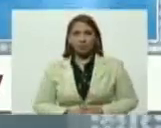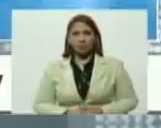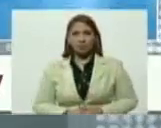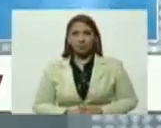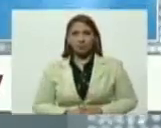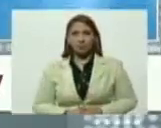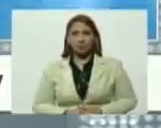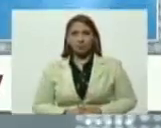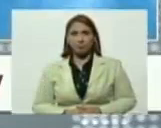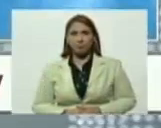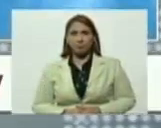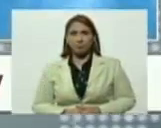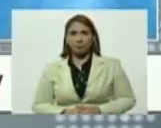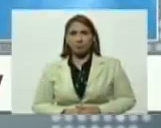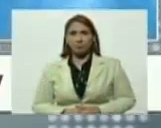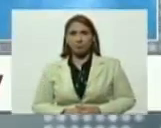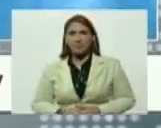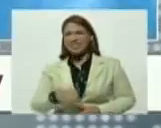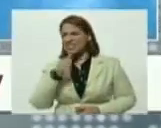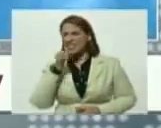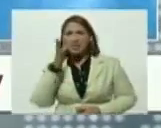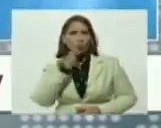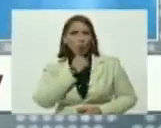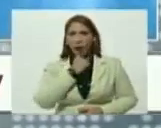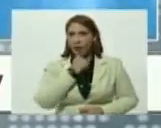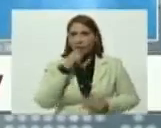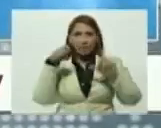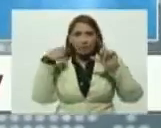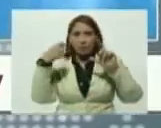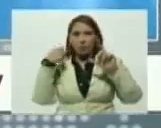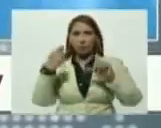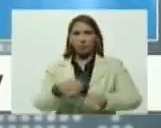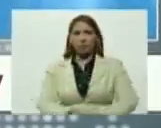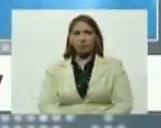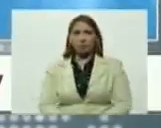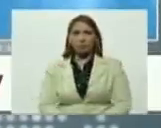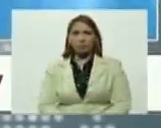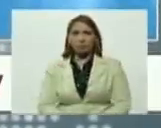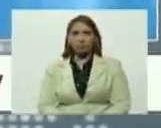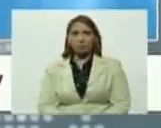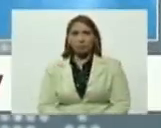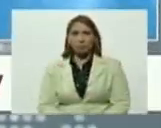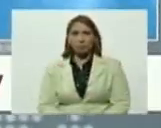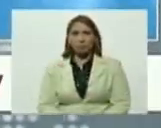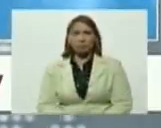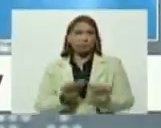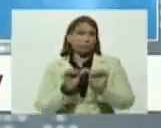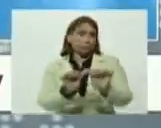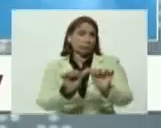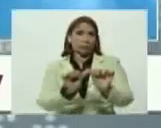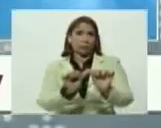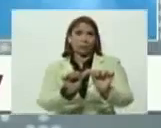bajen la mano. ¿Quiénes no tienen cuenta en TikTok? Tan quedados.